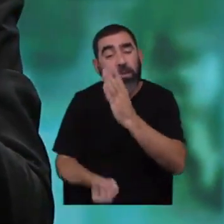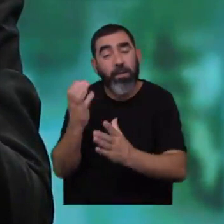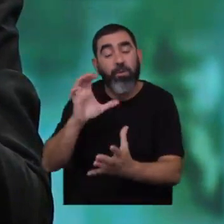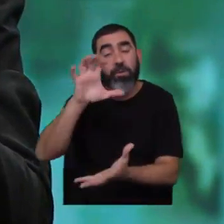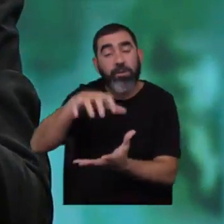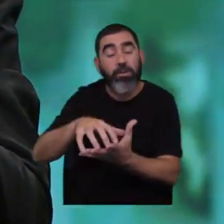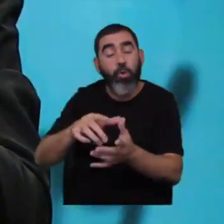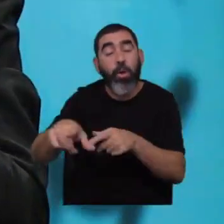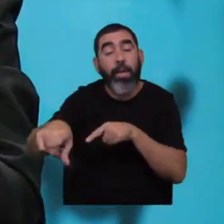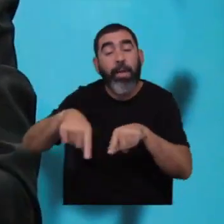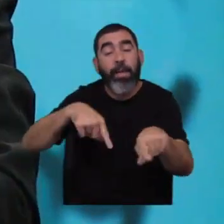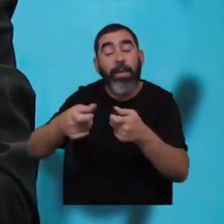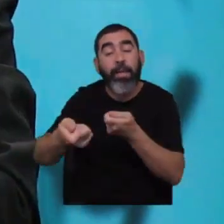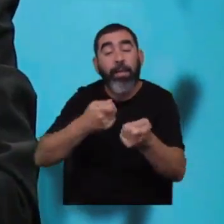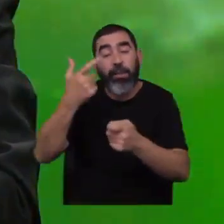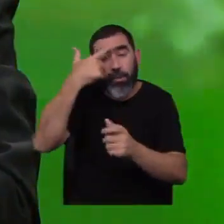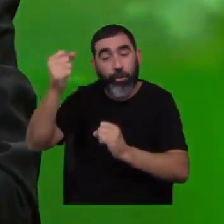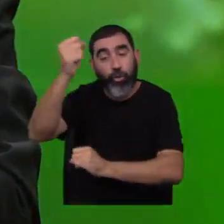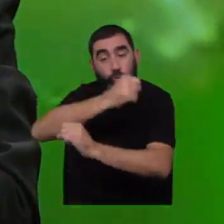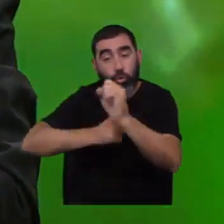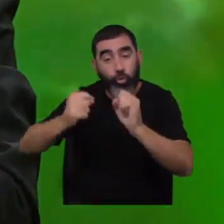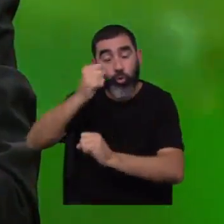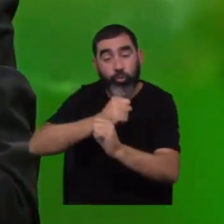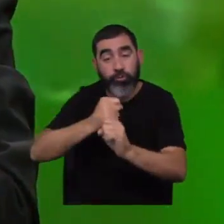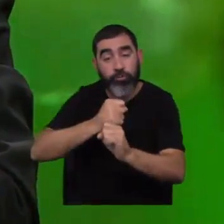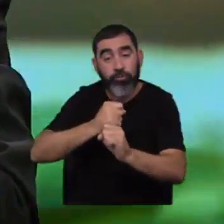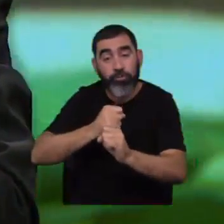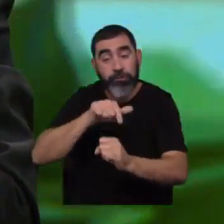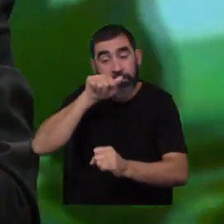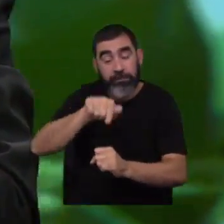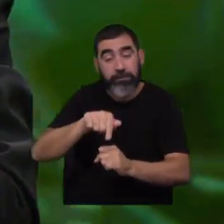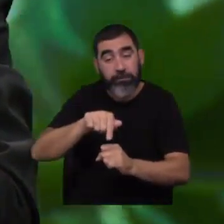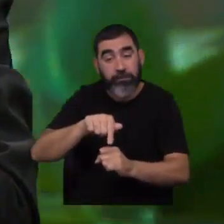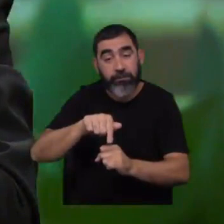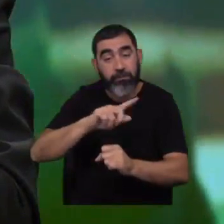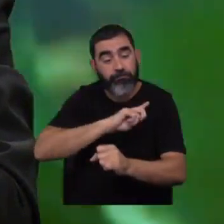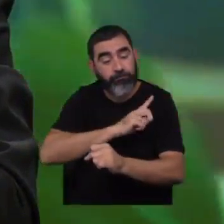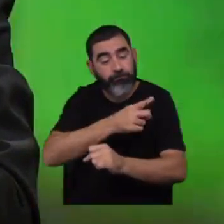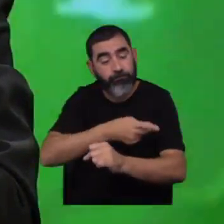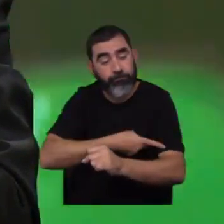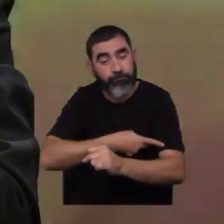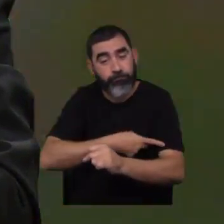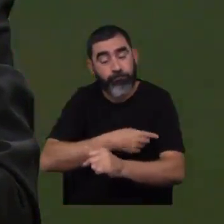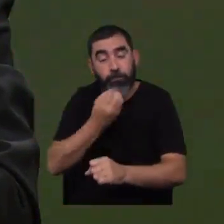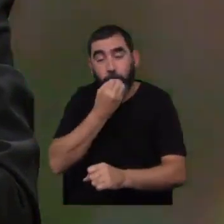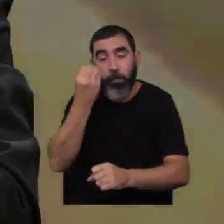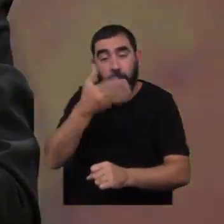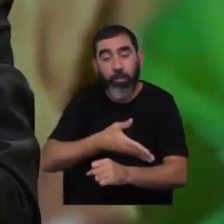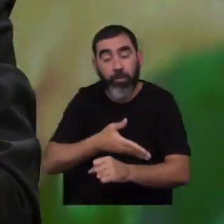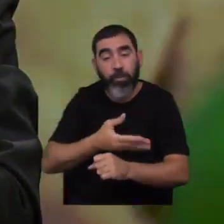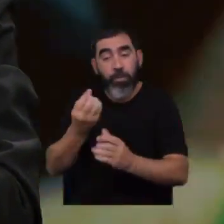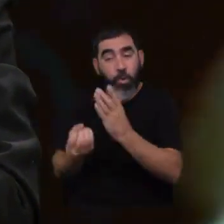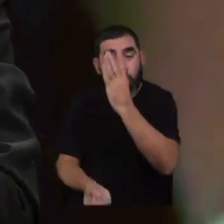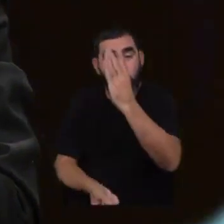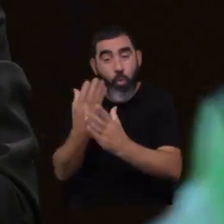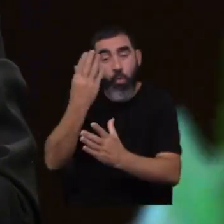Gestión Tecnológica de la Cámara, que era el Centro de Gestión Tecnológica, justamente lo que trataba de potenciar y trataba de favorecer era la